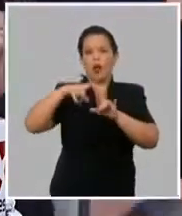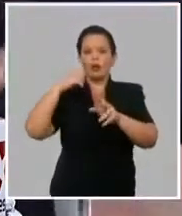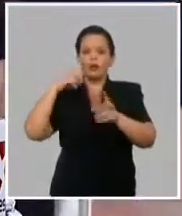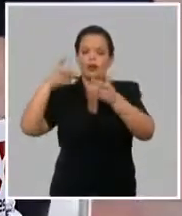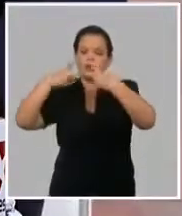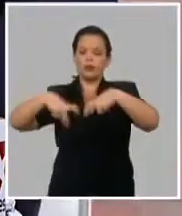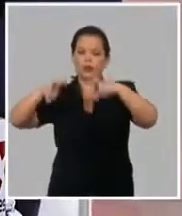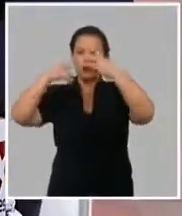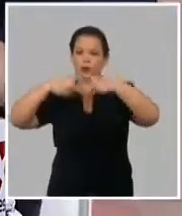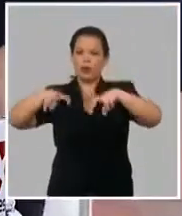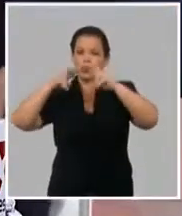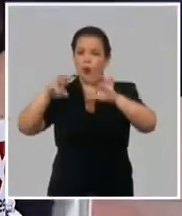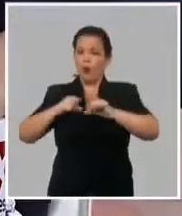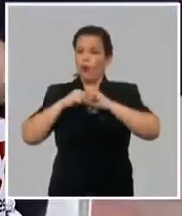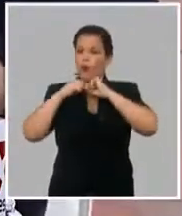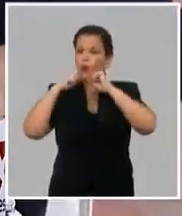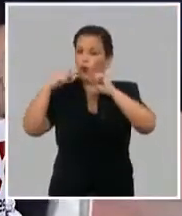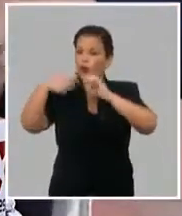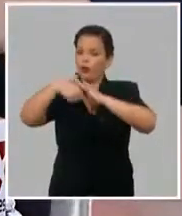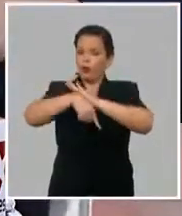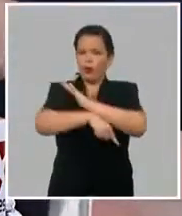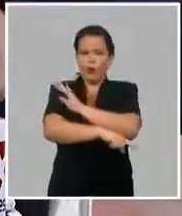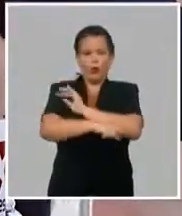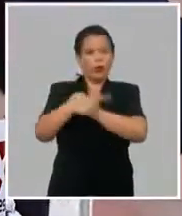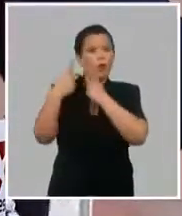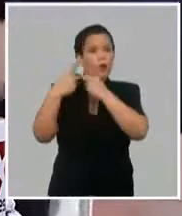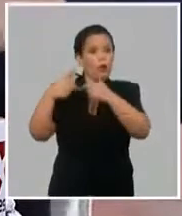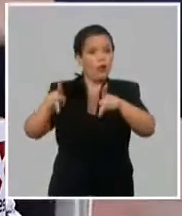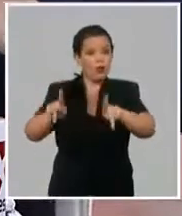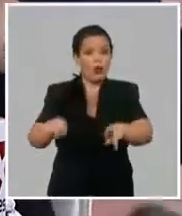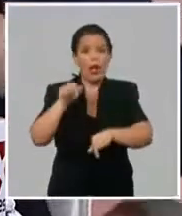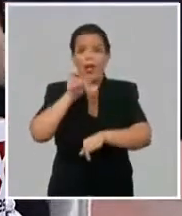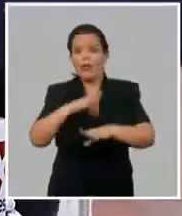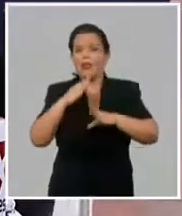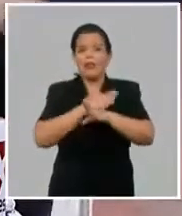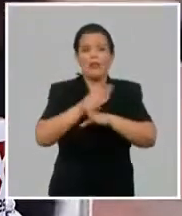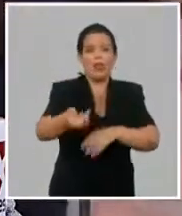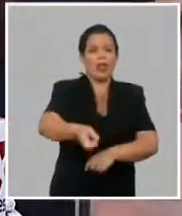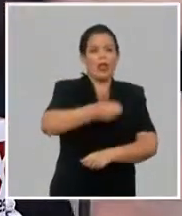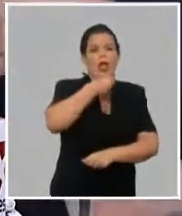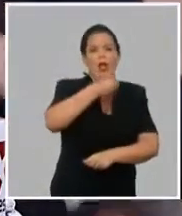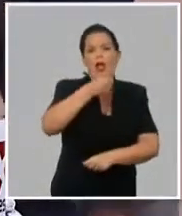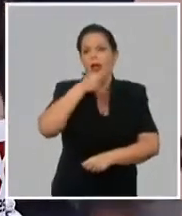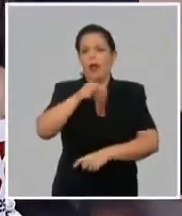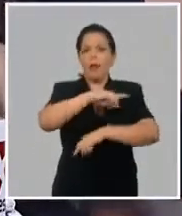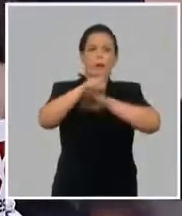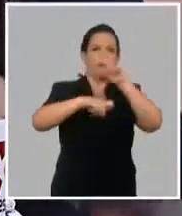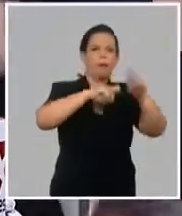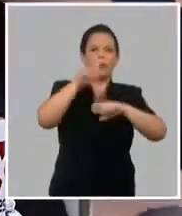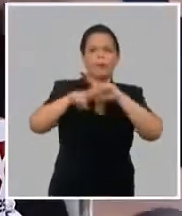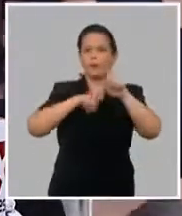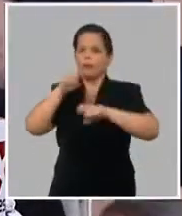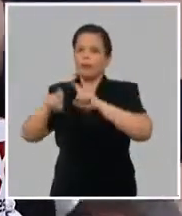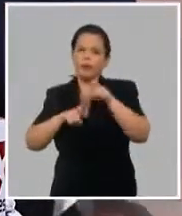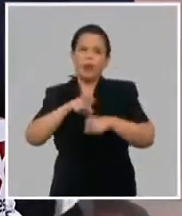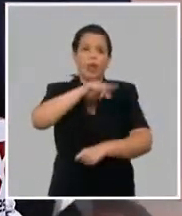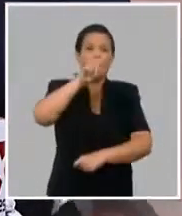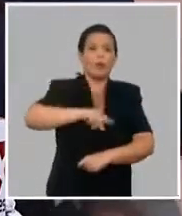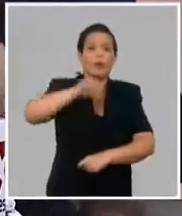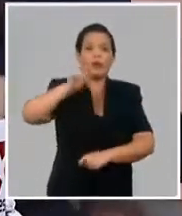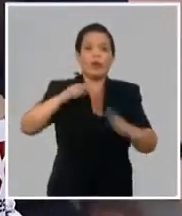que incluyó las entrevistas pesquisas a todos los vecindarios de las personas que